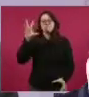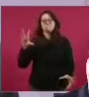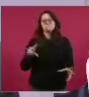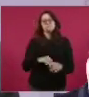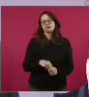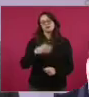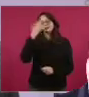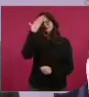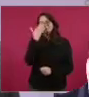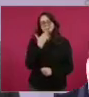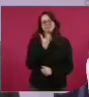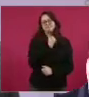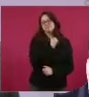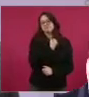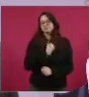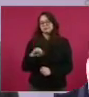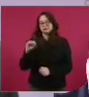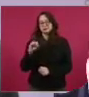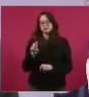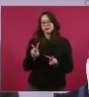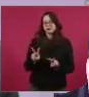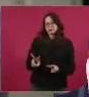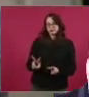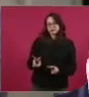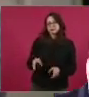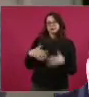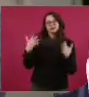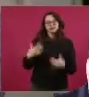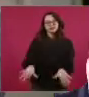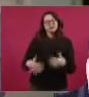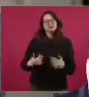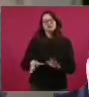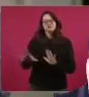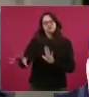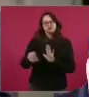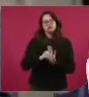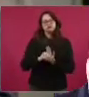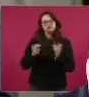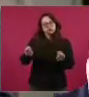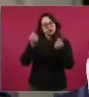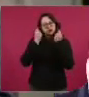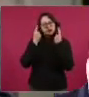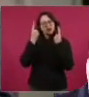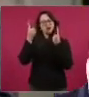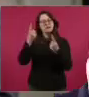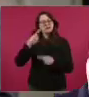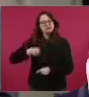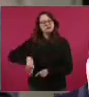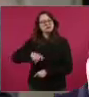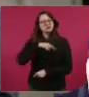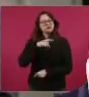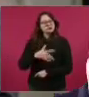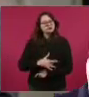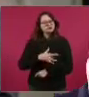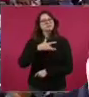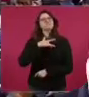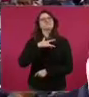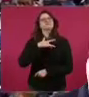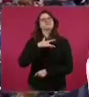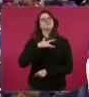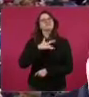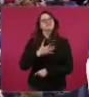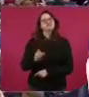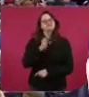ejemplo con su valor y coraje, y su determinación nos ayuda a redefinir las fronteras de